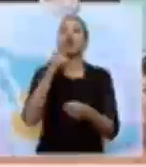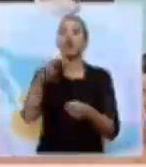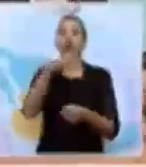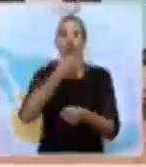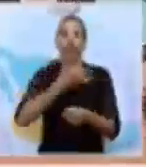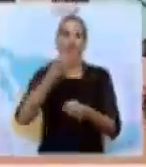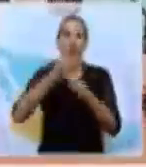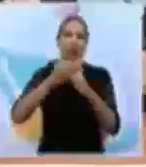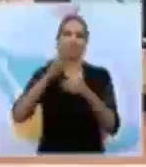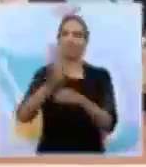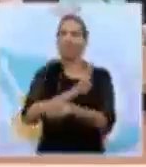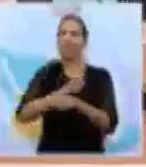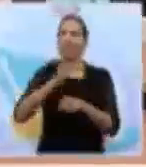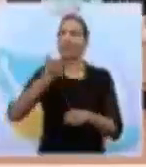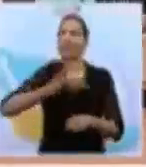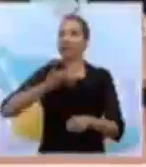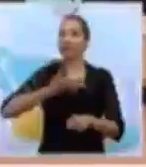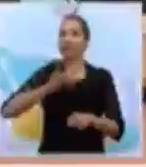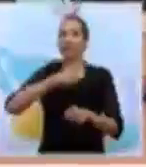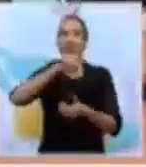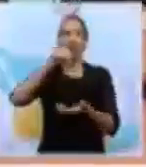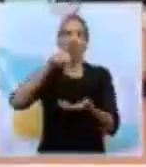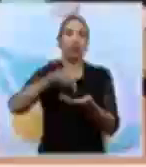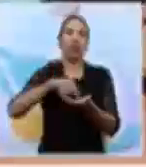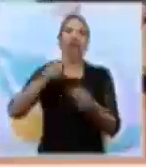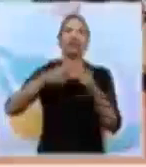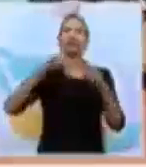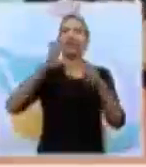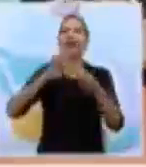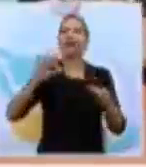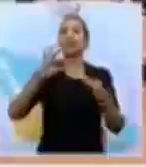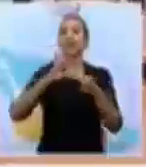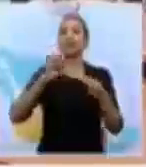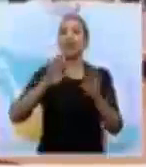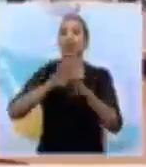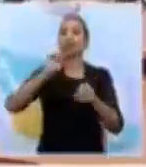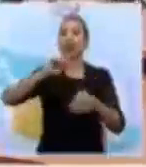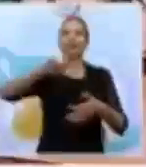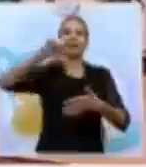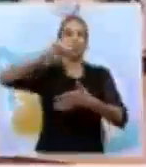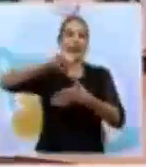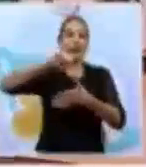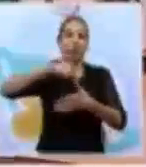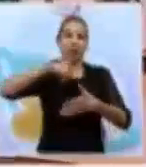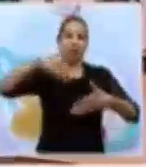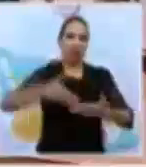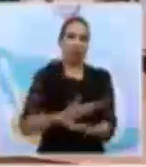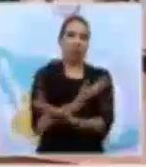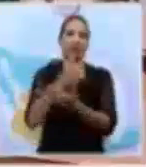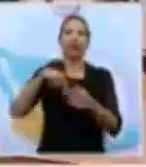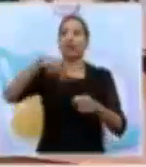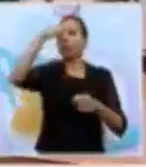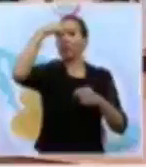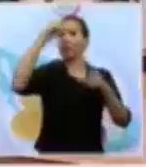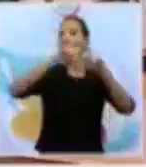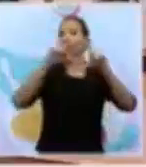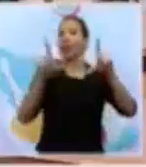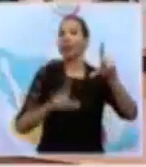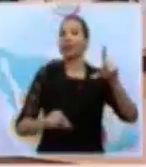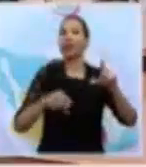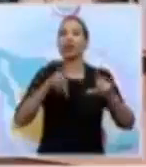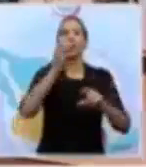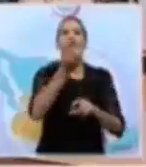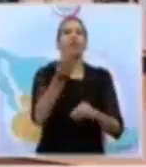nosotros hoy tenemos en la región, hablando como latinoamericana que soy, y aquí en México, pero que